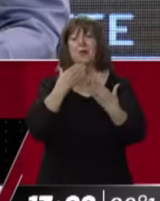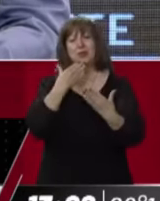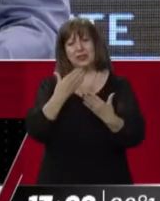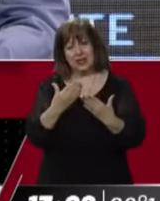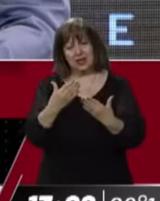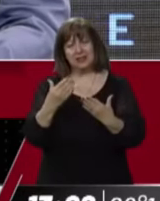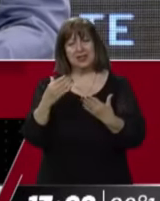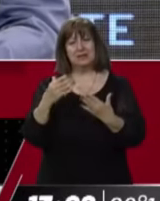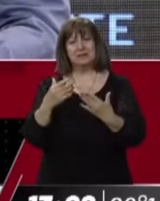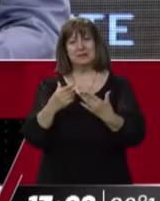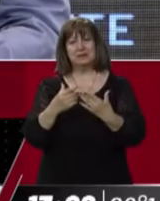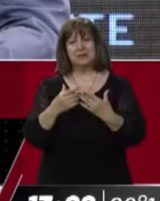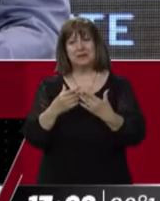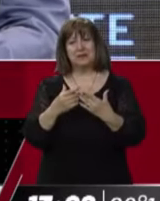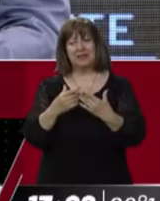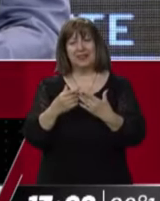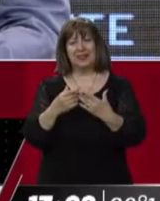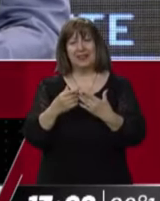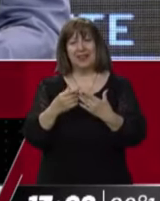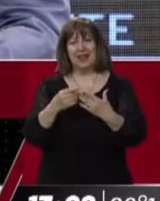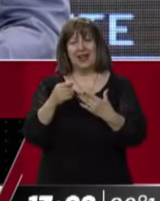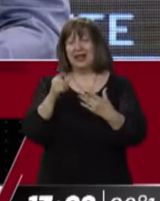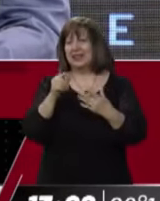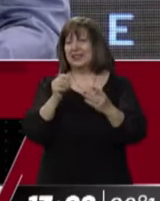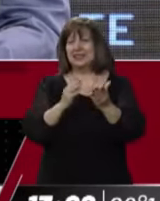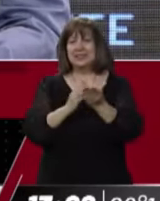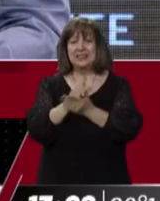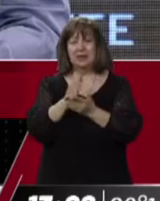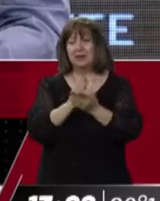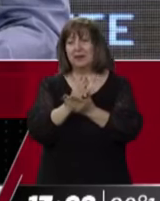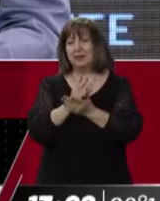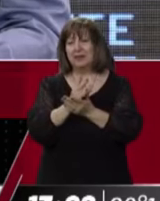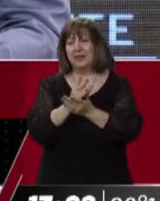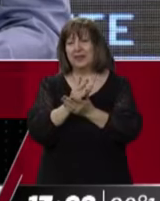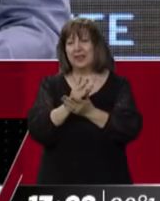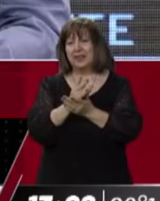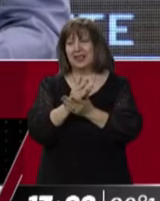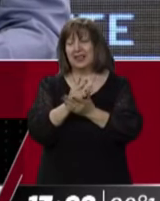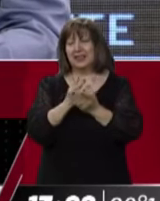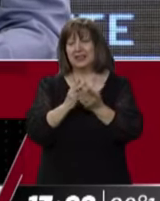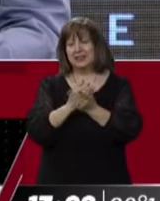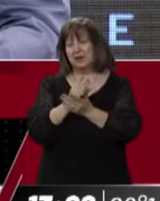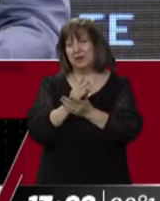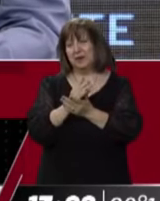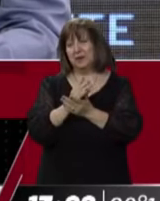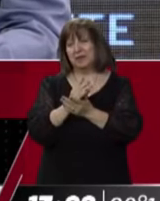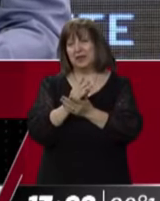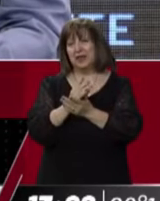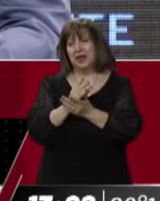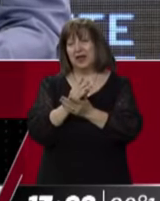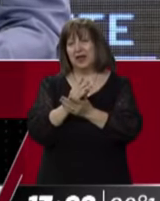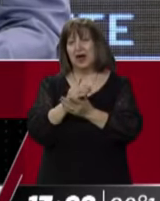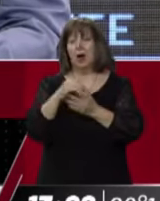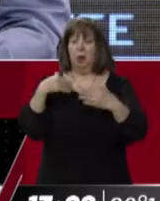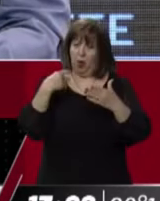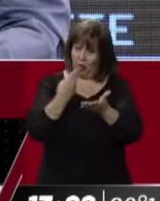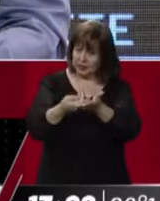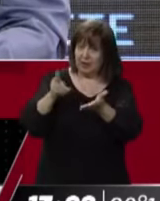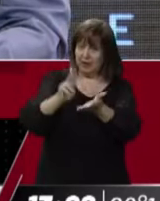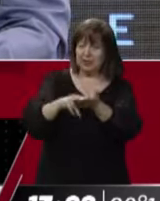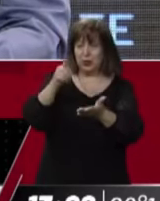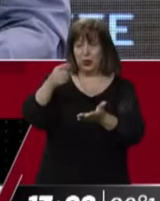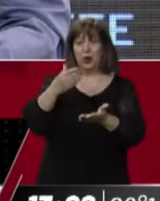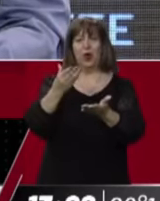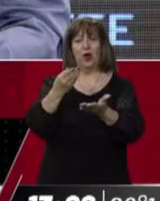gracias. Así como hemos estado siempre y así como hoy te toca tener esta posibilidad otra vez de